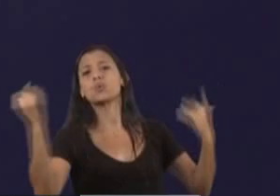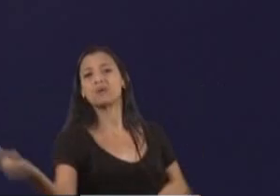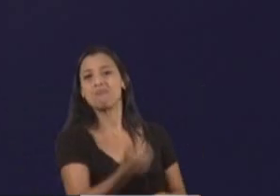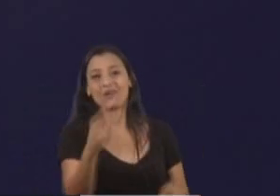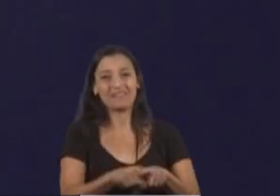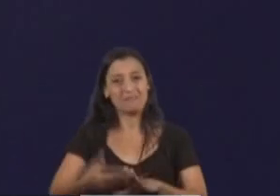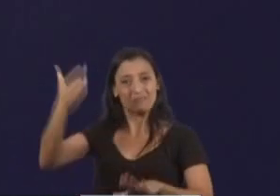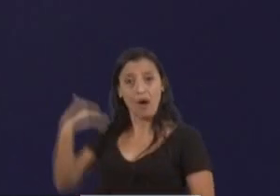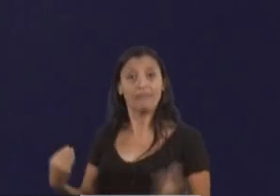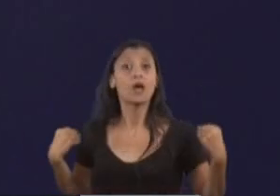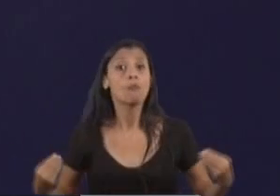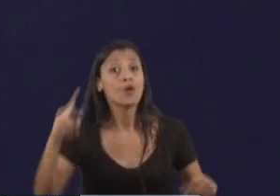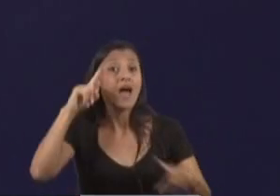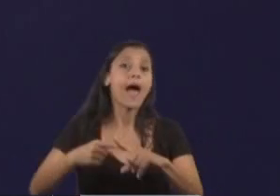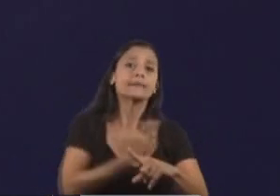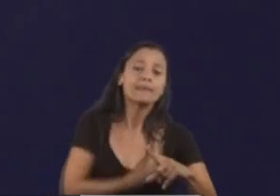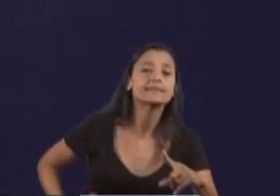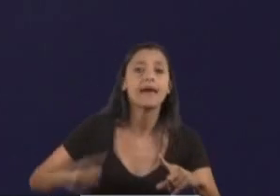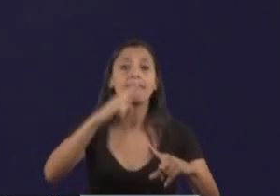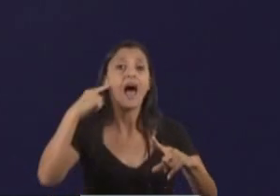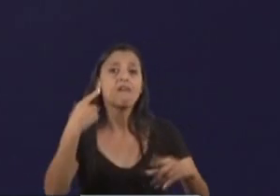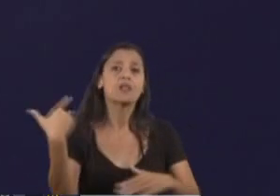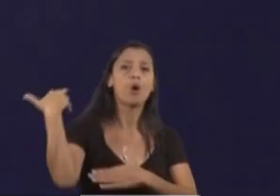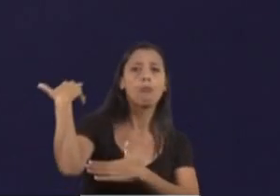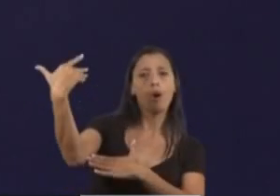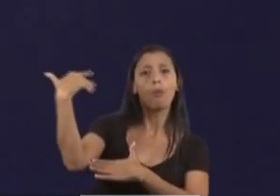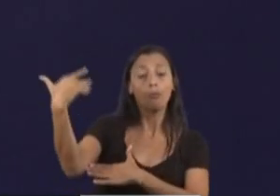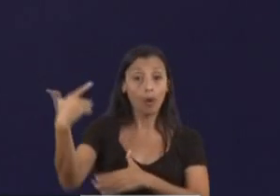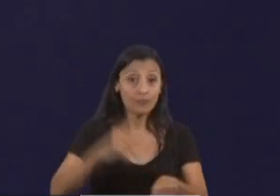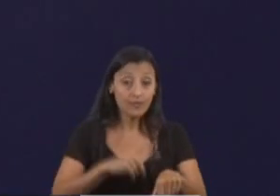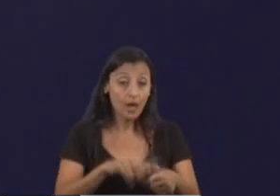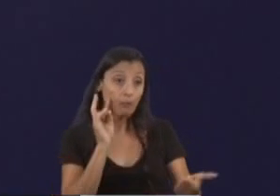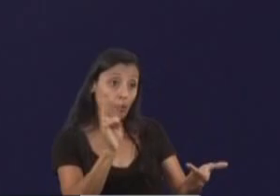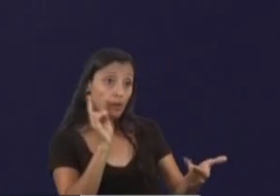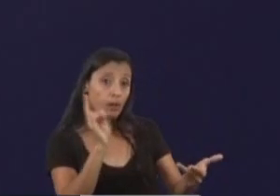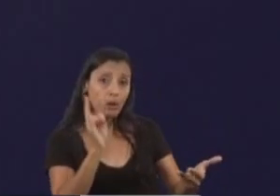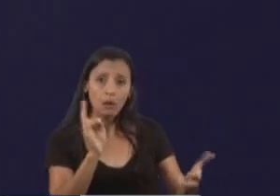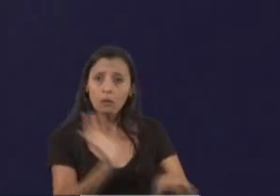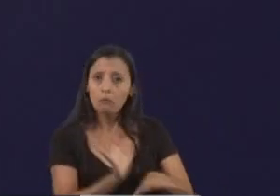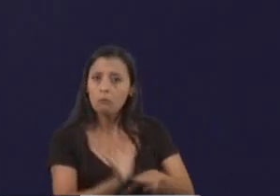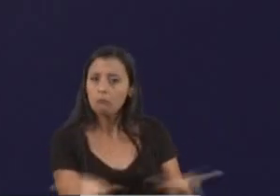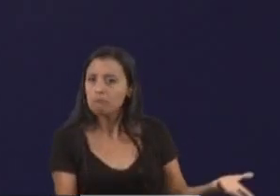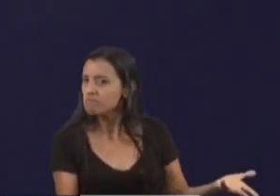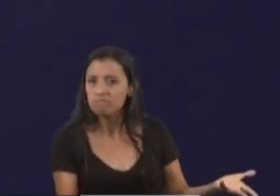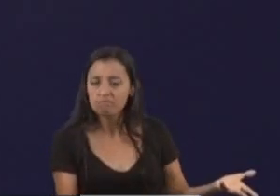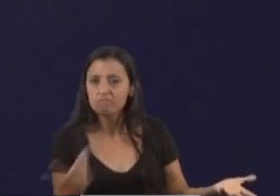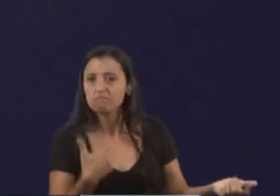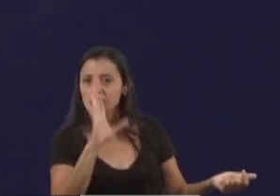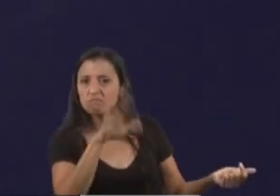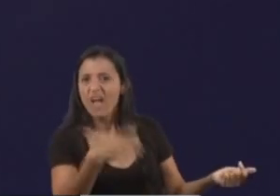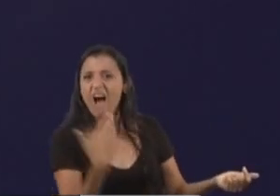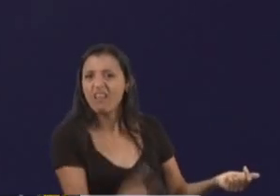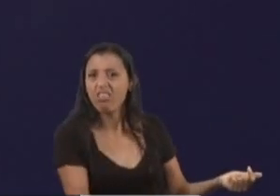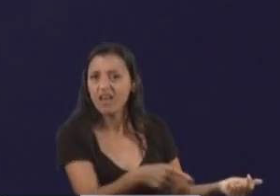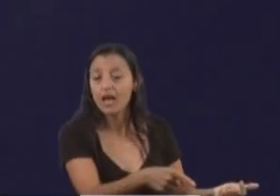la voz o la palabra del expresidente Alberto Fernández, a medida que iba pasando el tiempo, perdía cada vez más valor, pero para nosotros